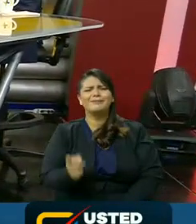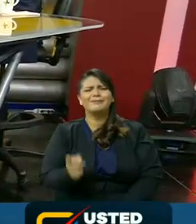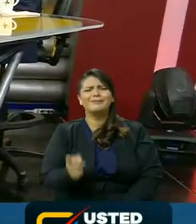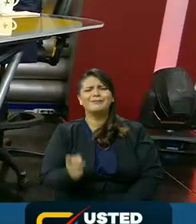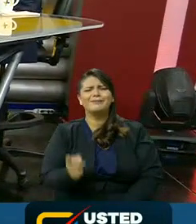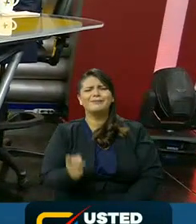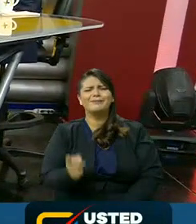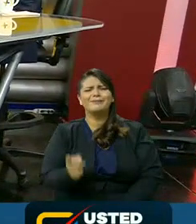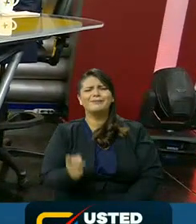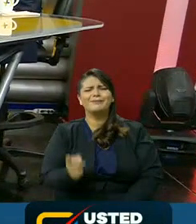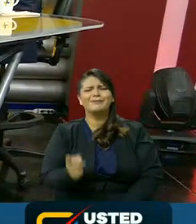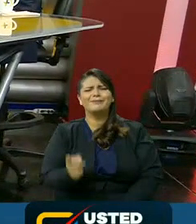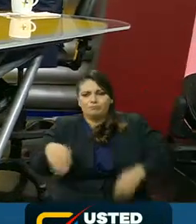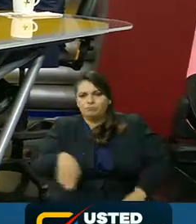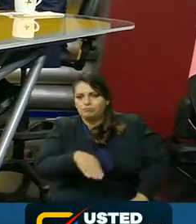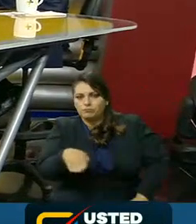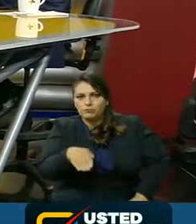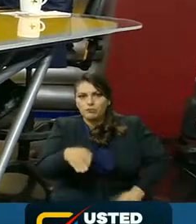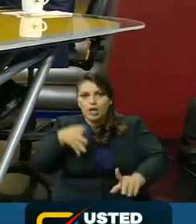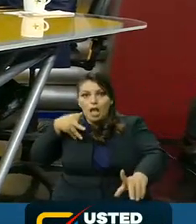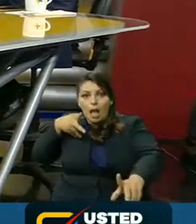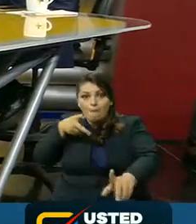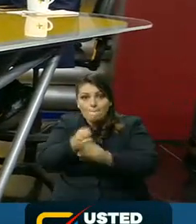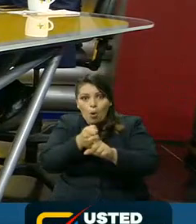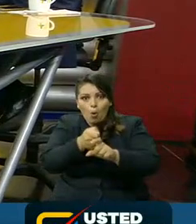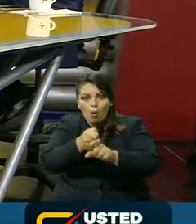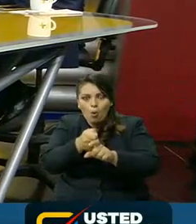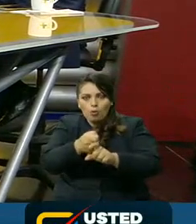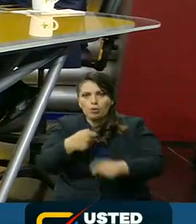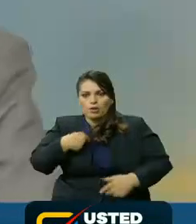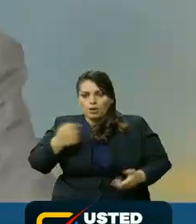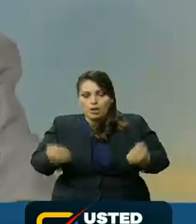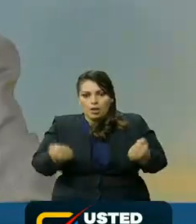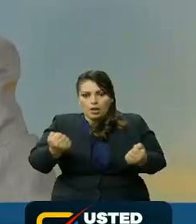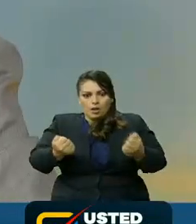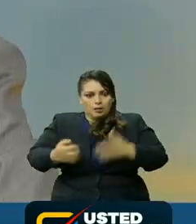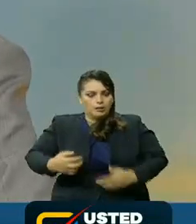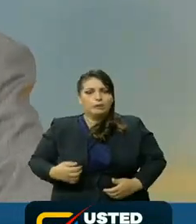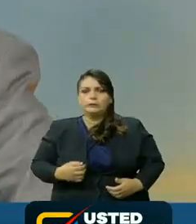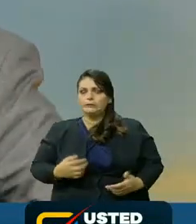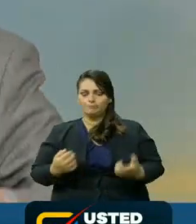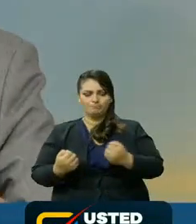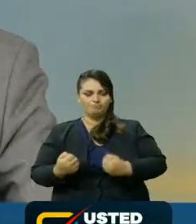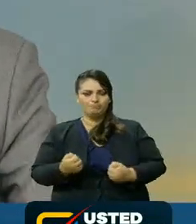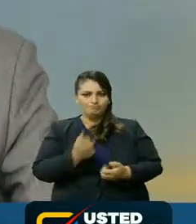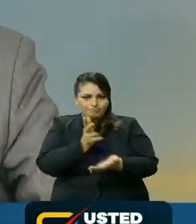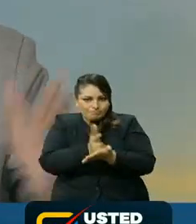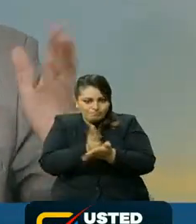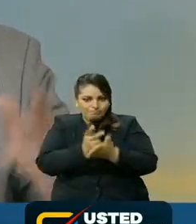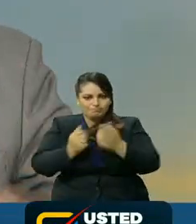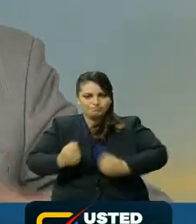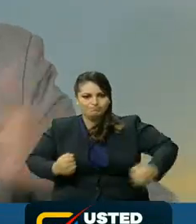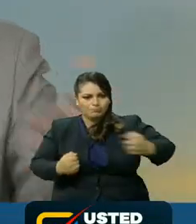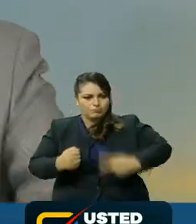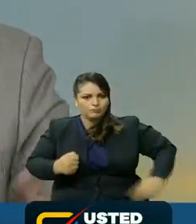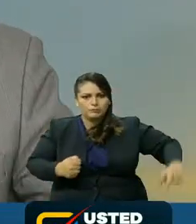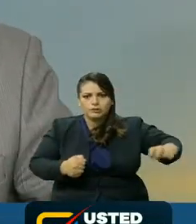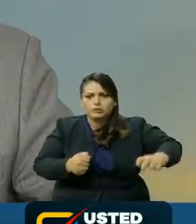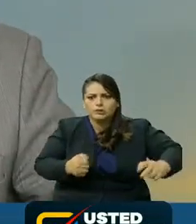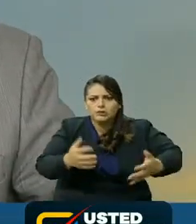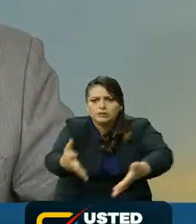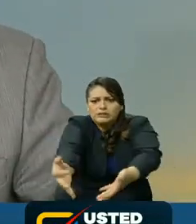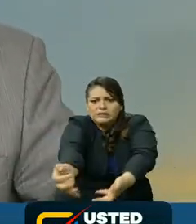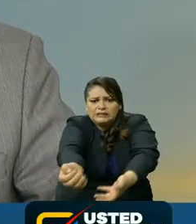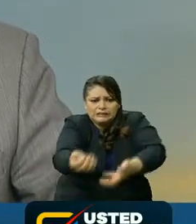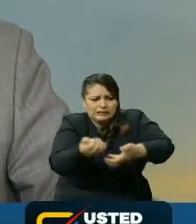una persona, me bajo de mi vehículo, tomo a esa persona herida, la llevo en mi vehículo al hospital Pernaza y le digo, vengo atropellando